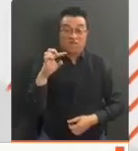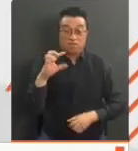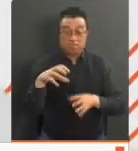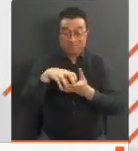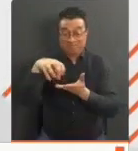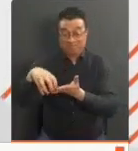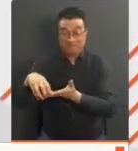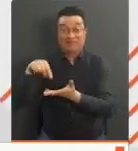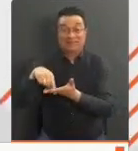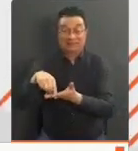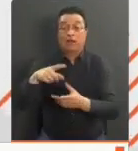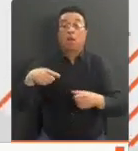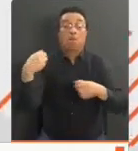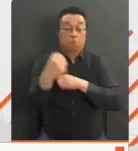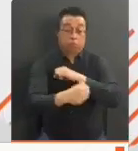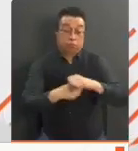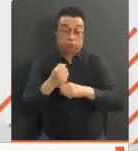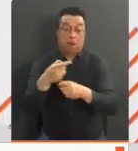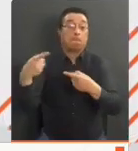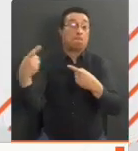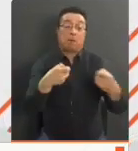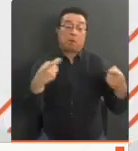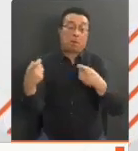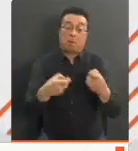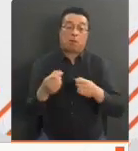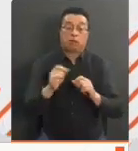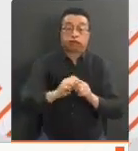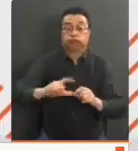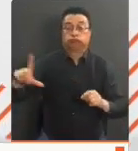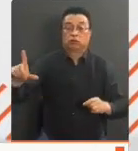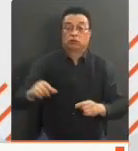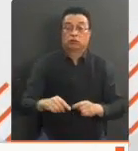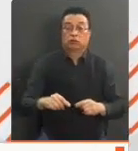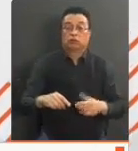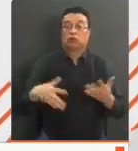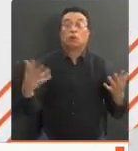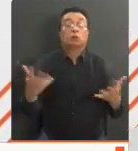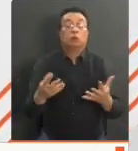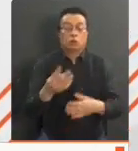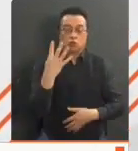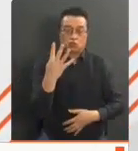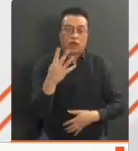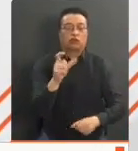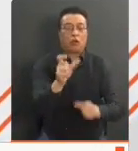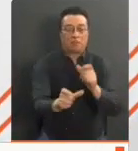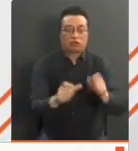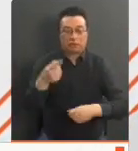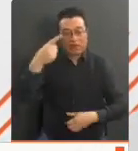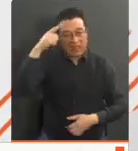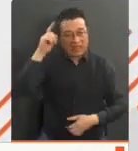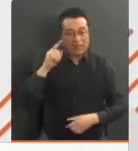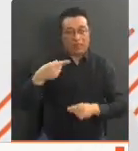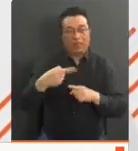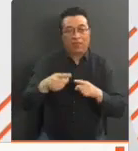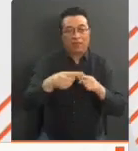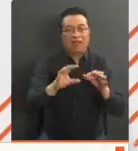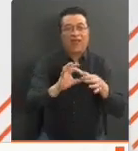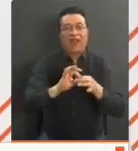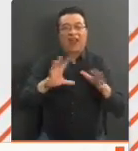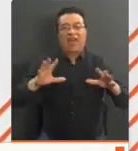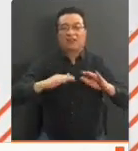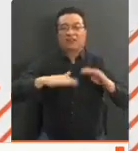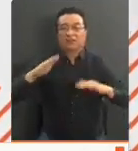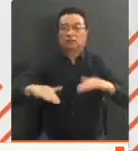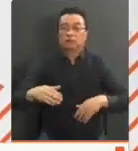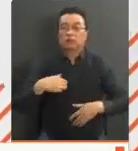generó una balacera al interior del recinto. El saldo, 4 personas heridas de diversa gravedad. ¿Quién pegó los palazos,